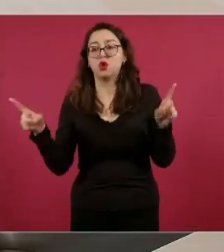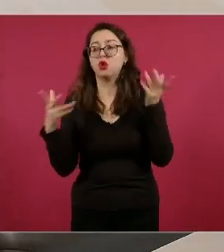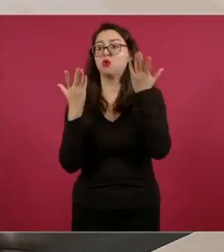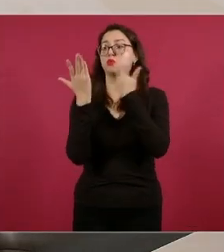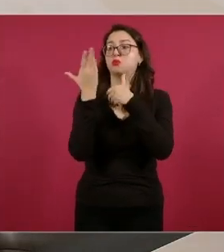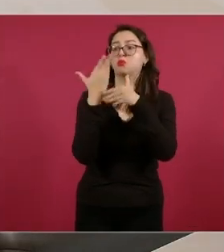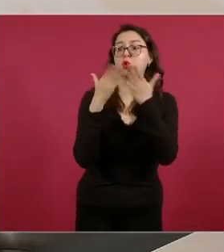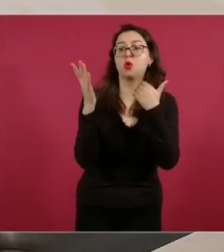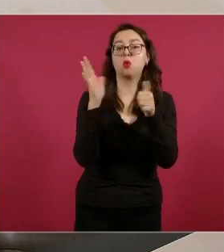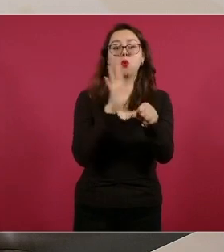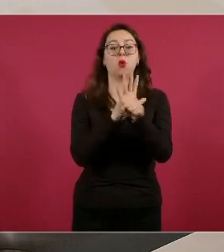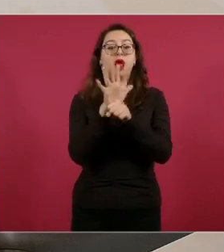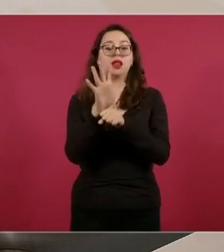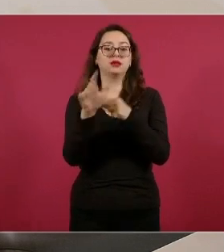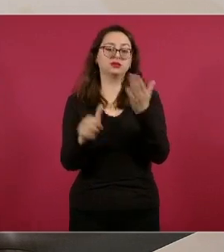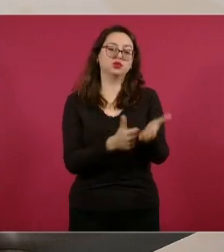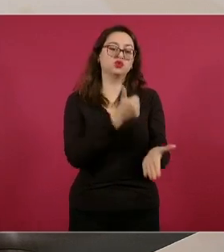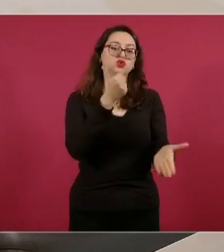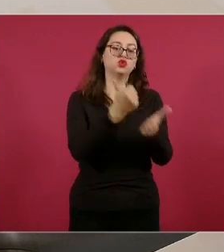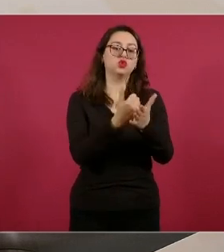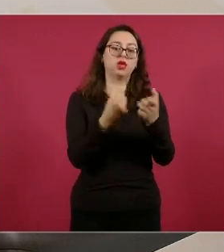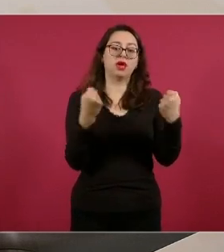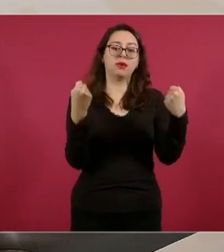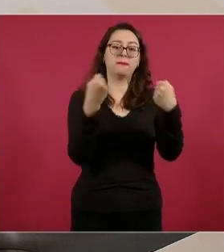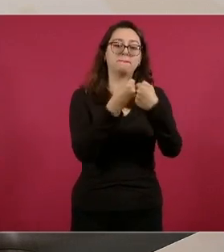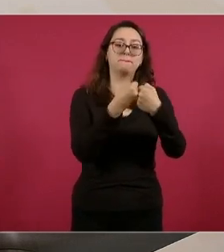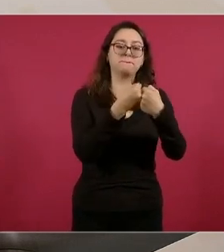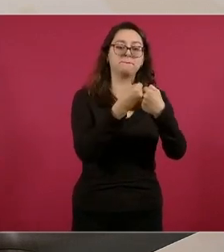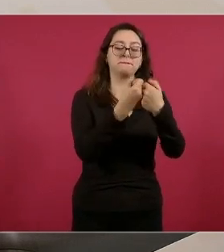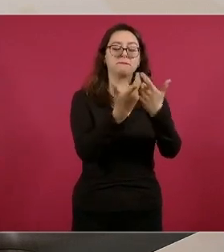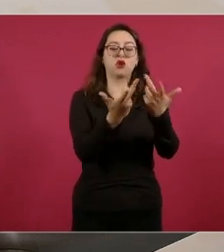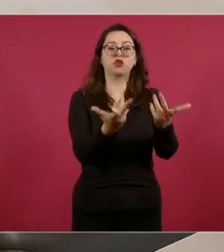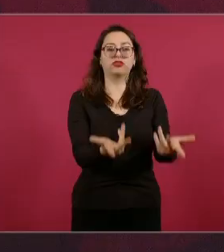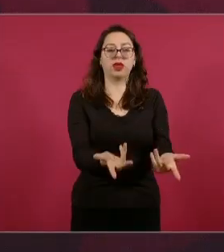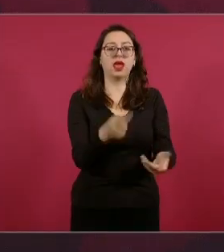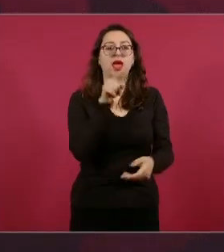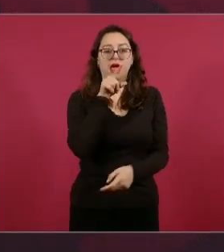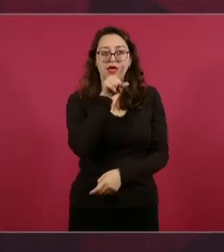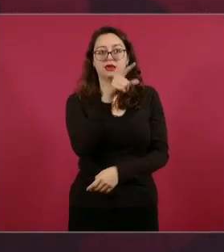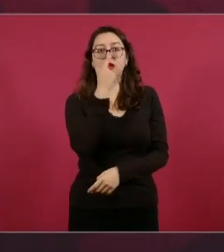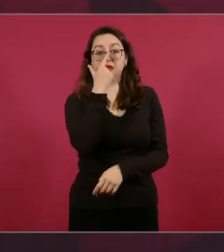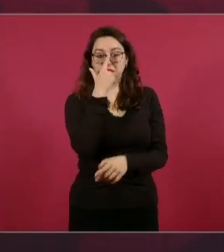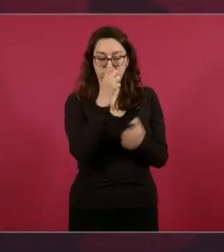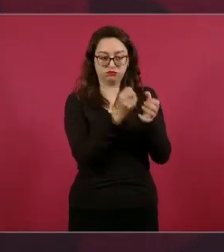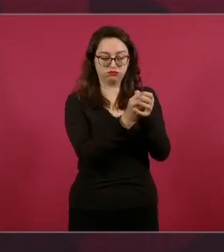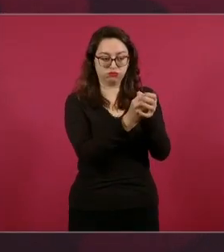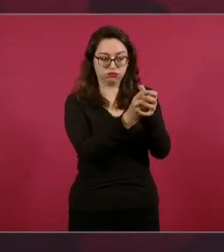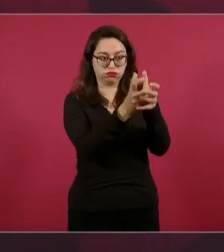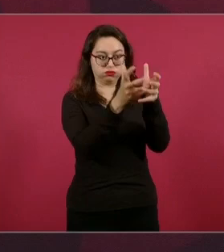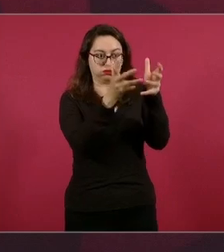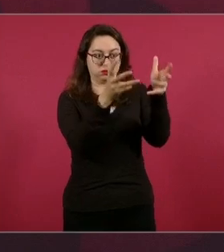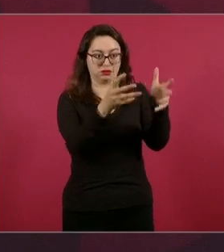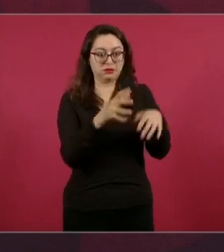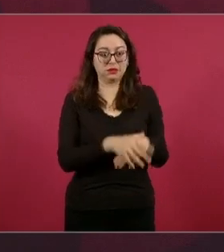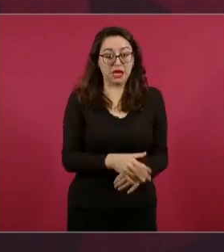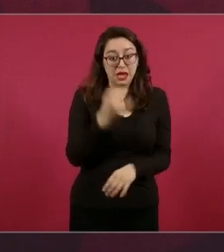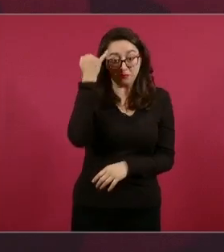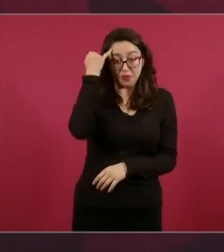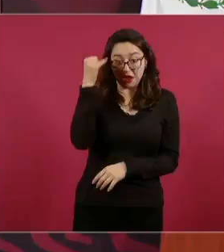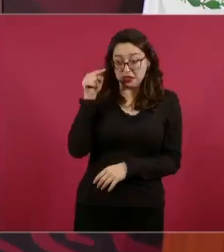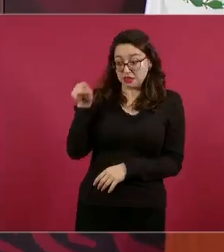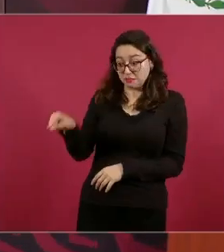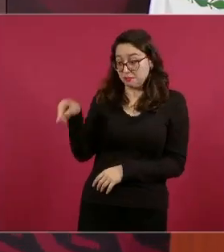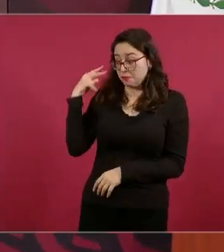más que un estado, es una república que tiene de todo. En el periodo neoliberal